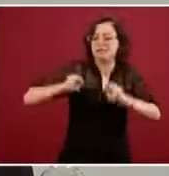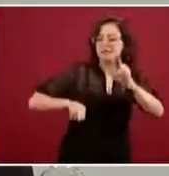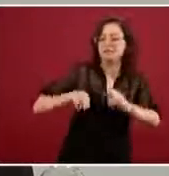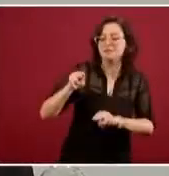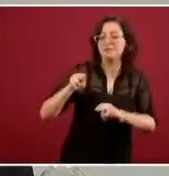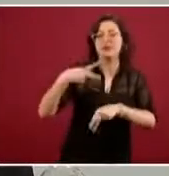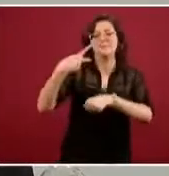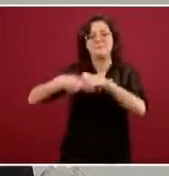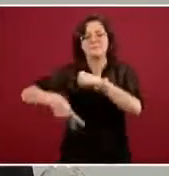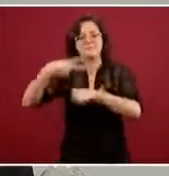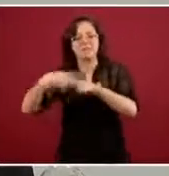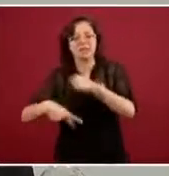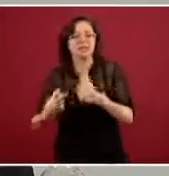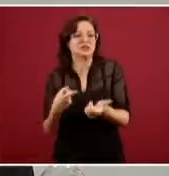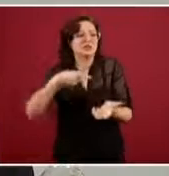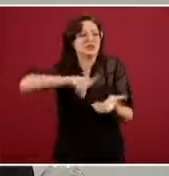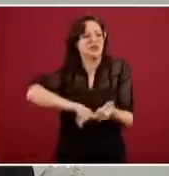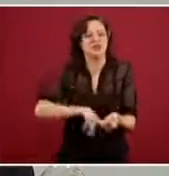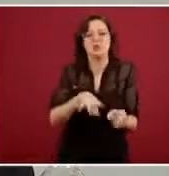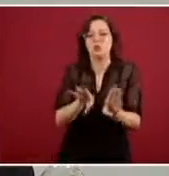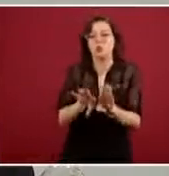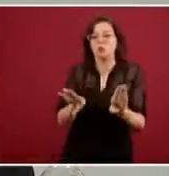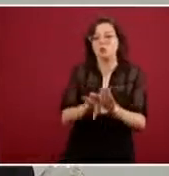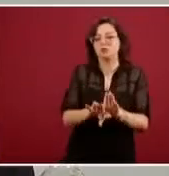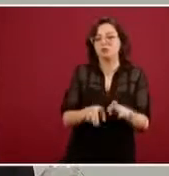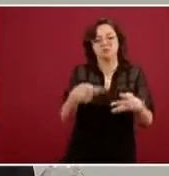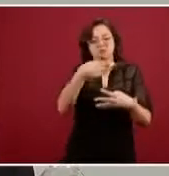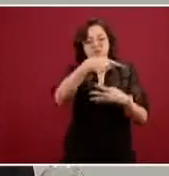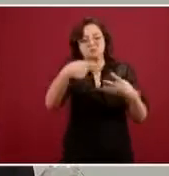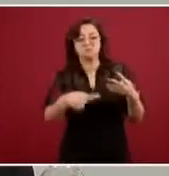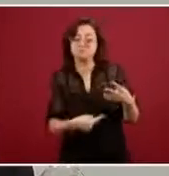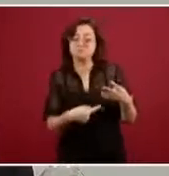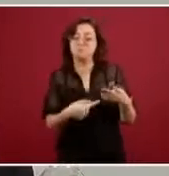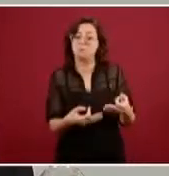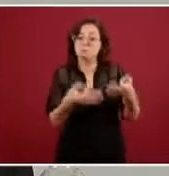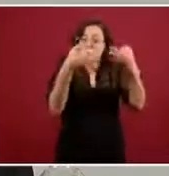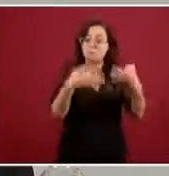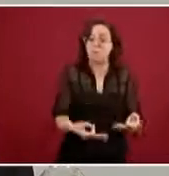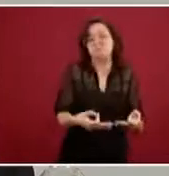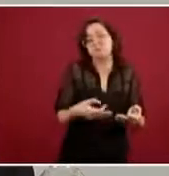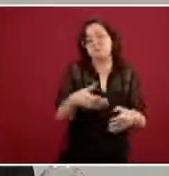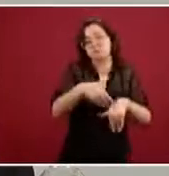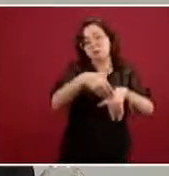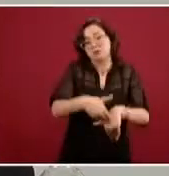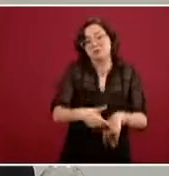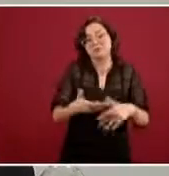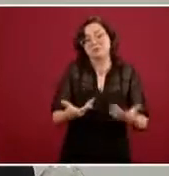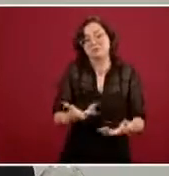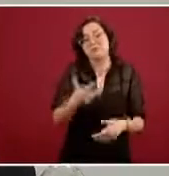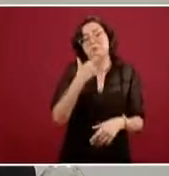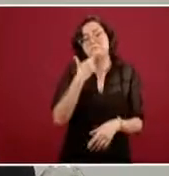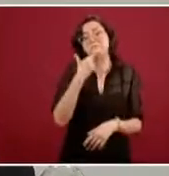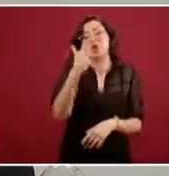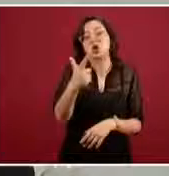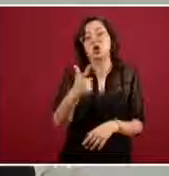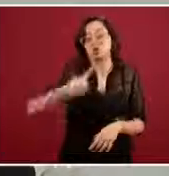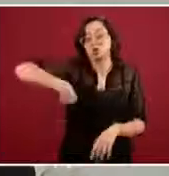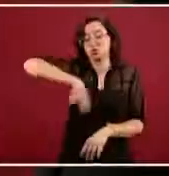es realmente lo más adecuado que puede hacerse. Y aquí lo que estamos proponiendo como el